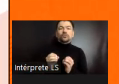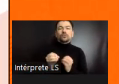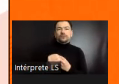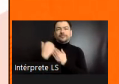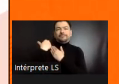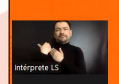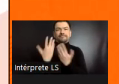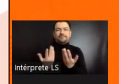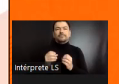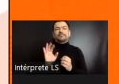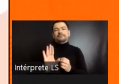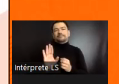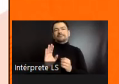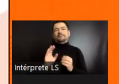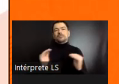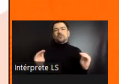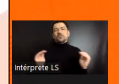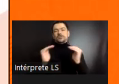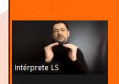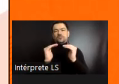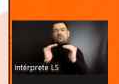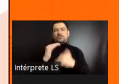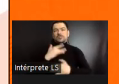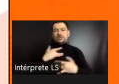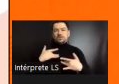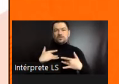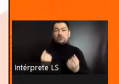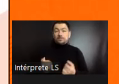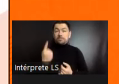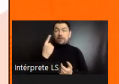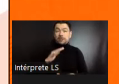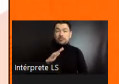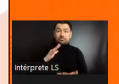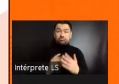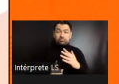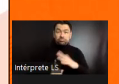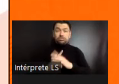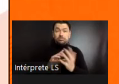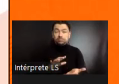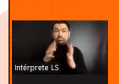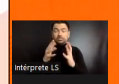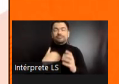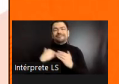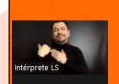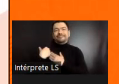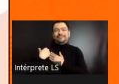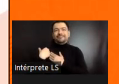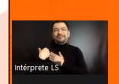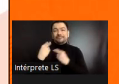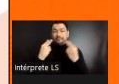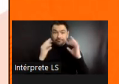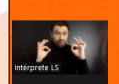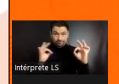de la Salud para Respuesta a Emergencia. Les agradezco estar con ustedes en este webinario, que también sirve como